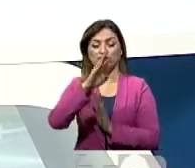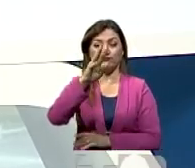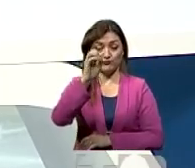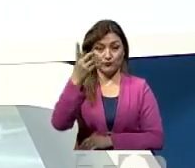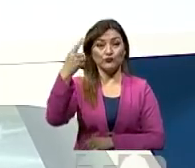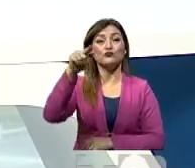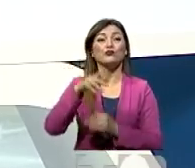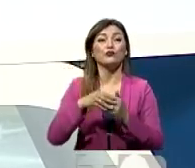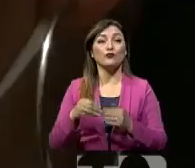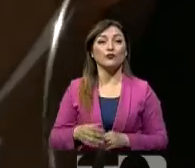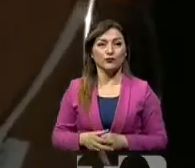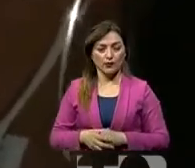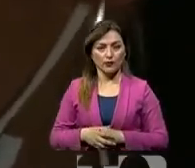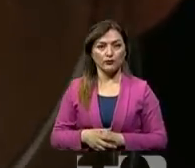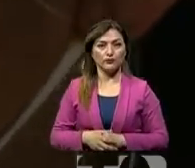dólares.